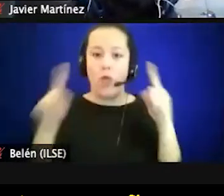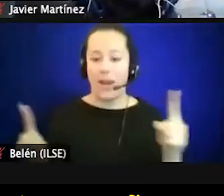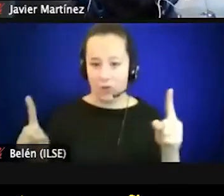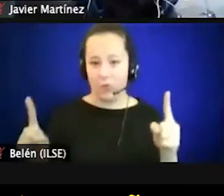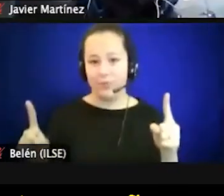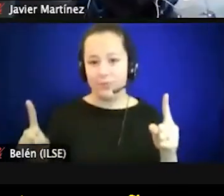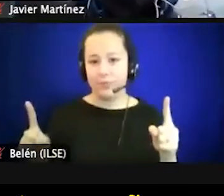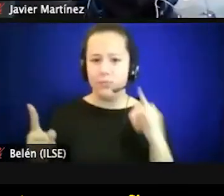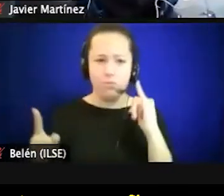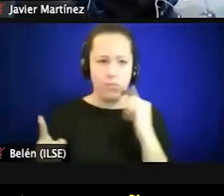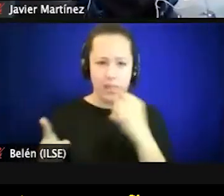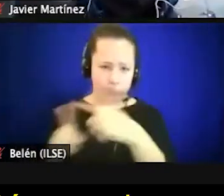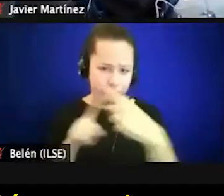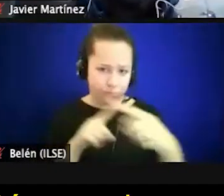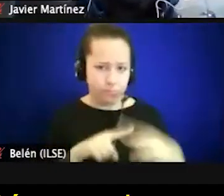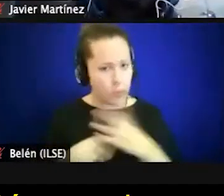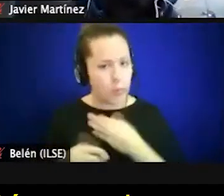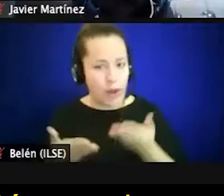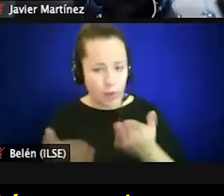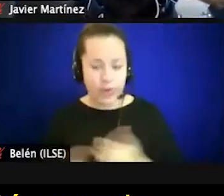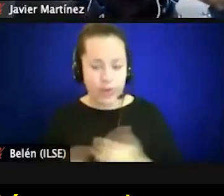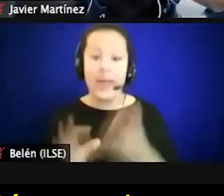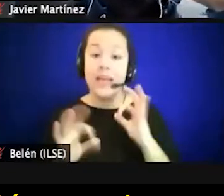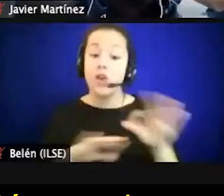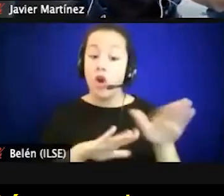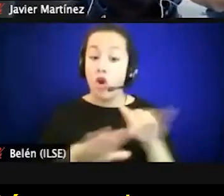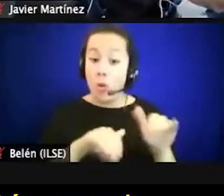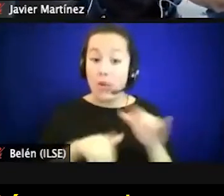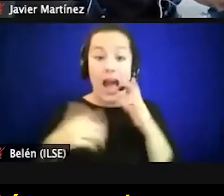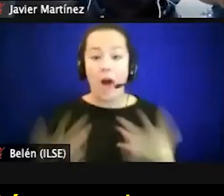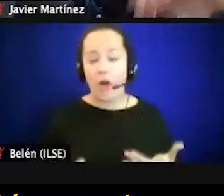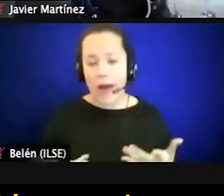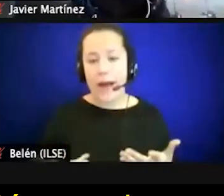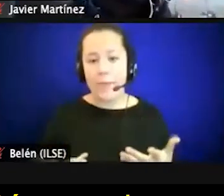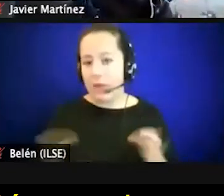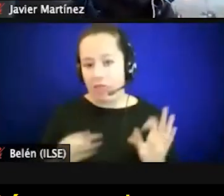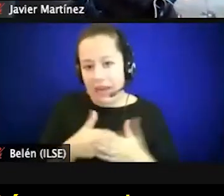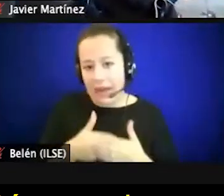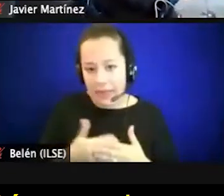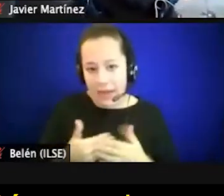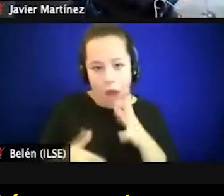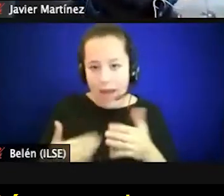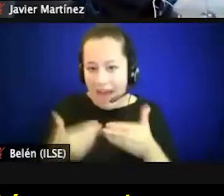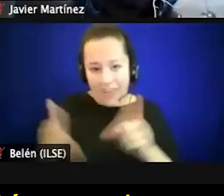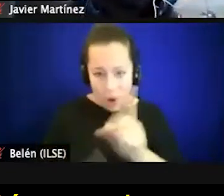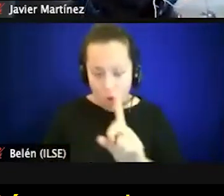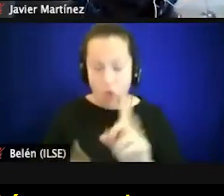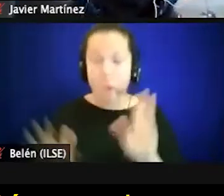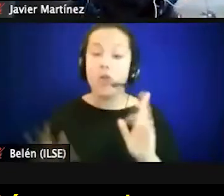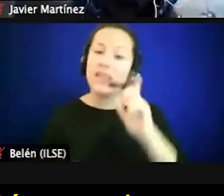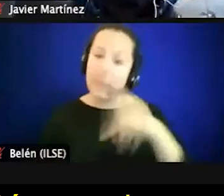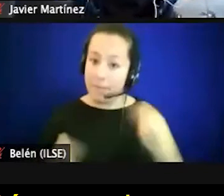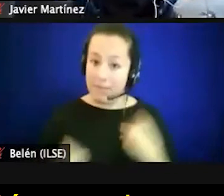distintas acciones. En este sentido, es una convocatoria que ahora mismo está cerrada, pero también os dejamos el